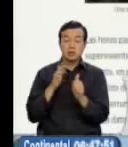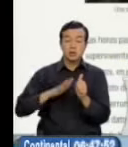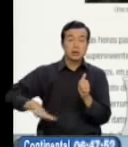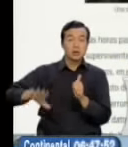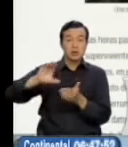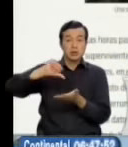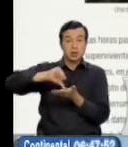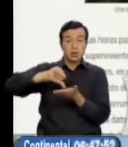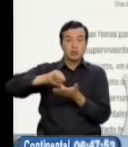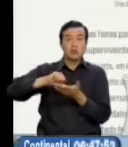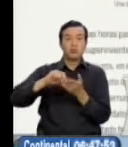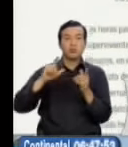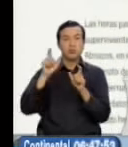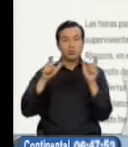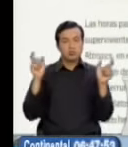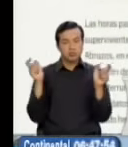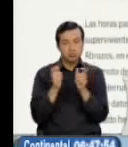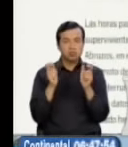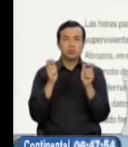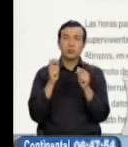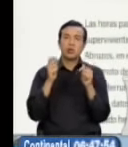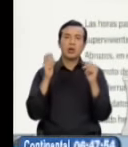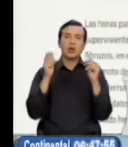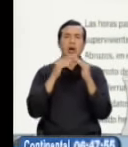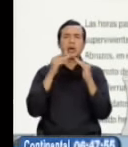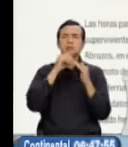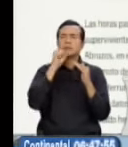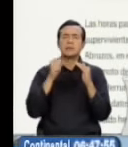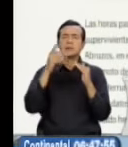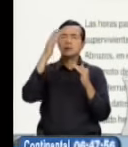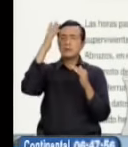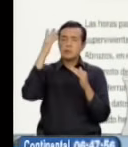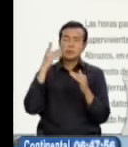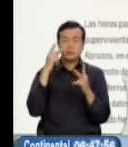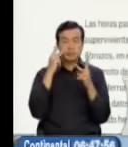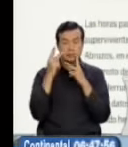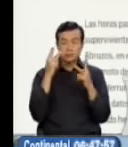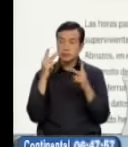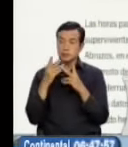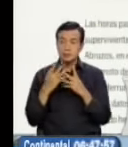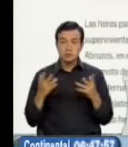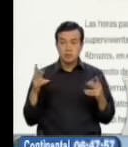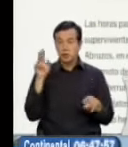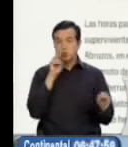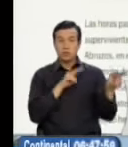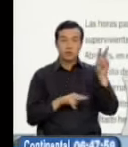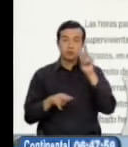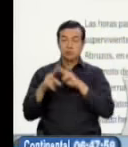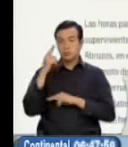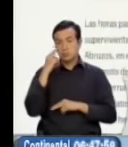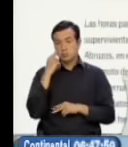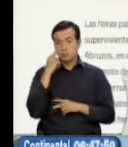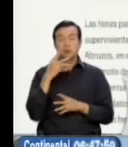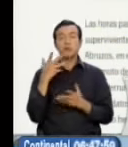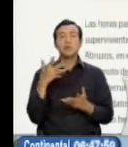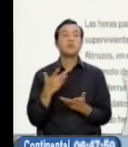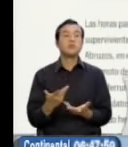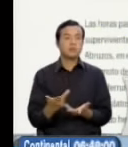que tienen pocos habitantes, construcciones muy antiguas, así que todavía se están haciendo las inspecciones para determinar exactamente